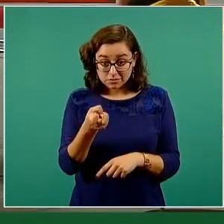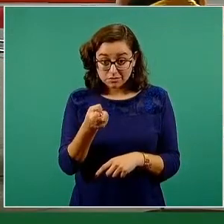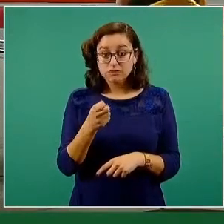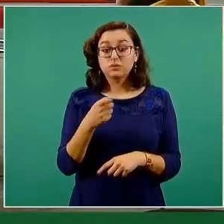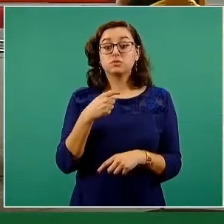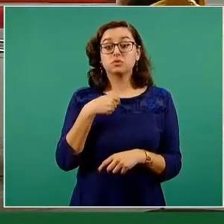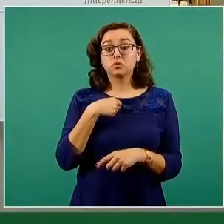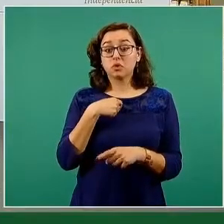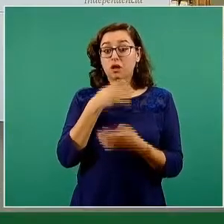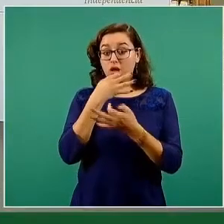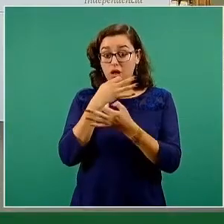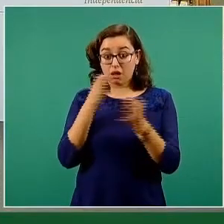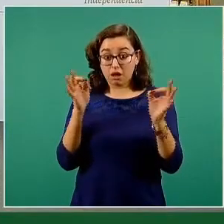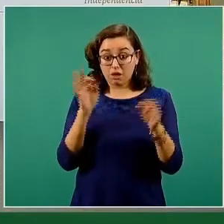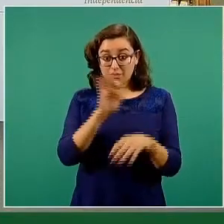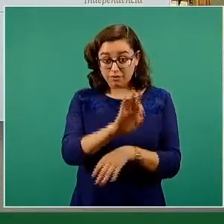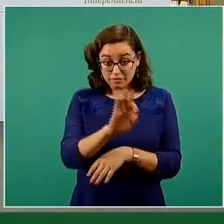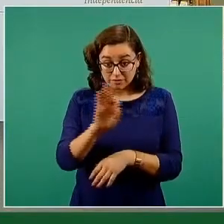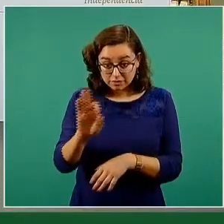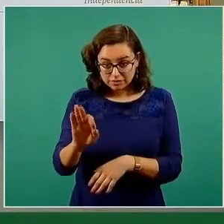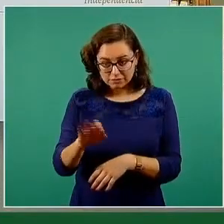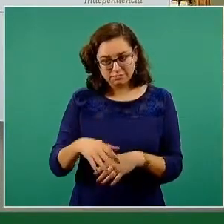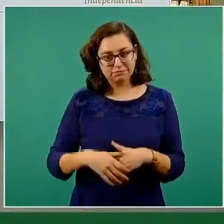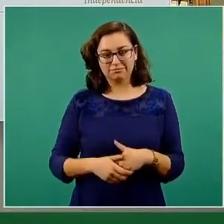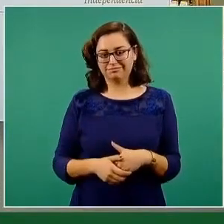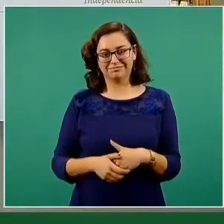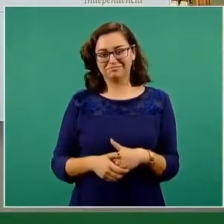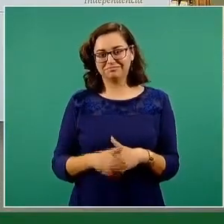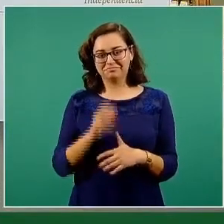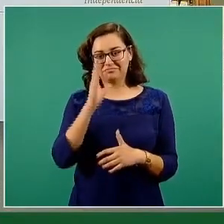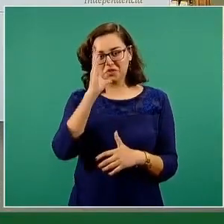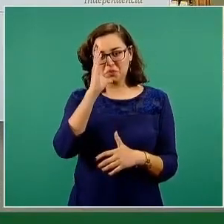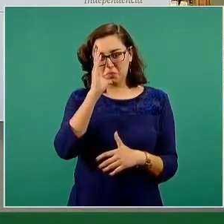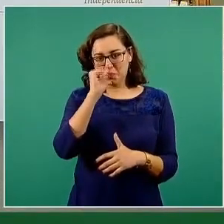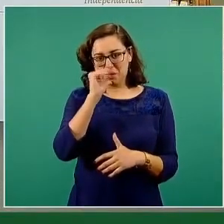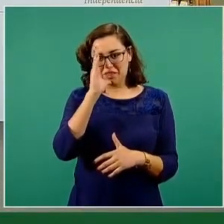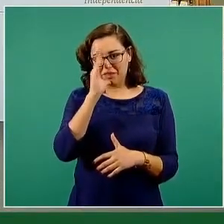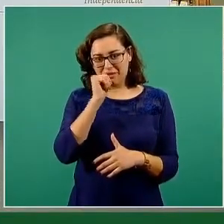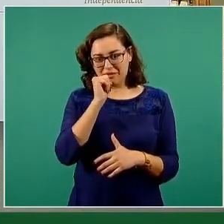precisión, una fecha concreta o